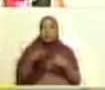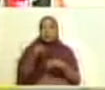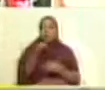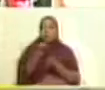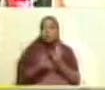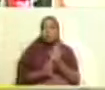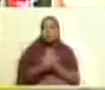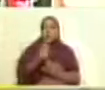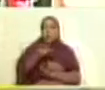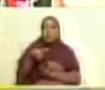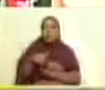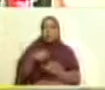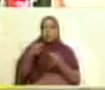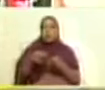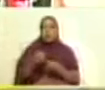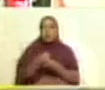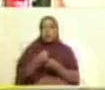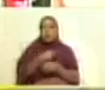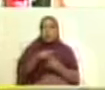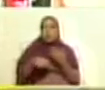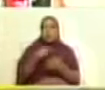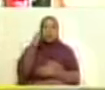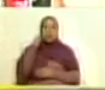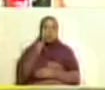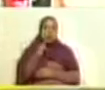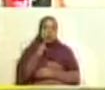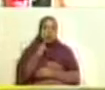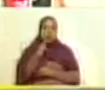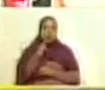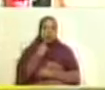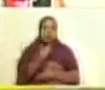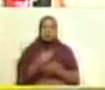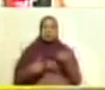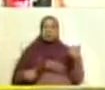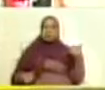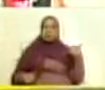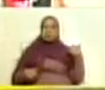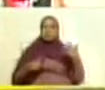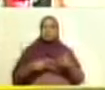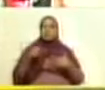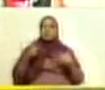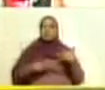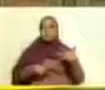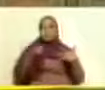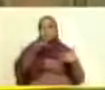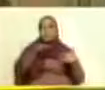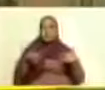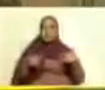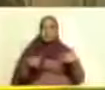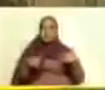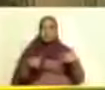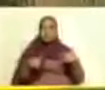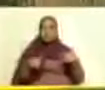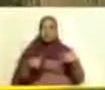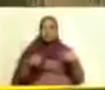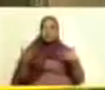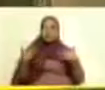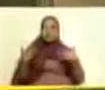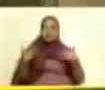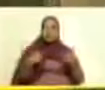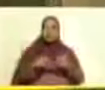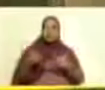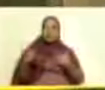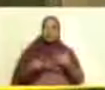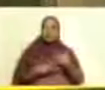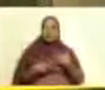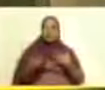Superior de la Fuerza Armada Nacional Bolivariana. Presente el Plan Ayacucho, acelerar el Plan